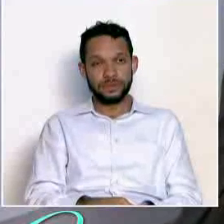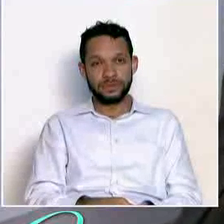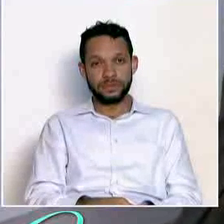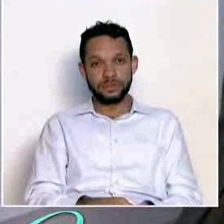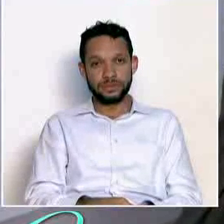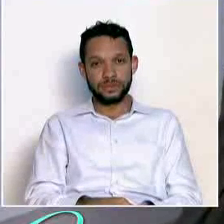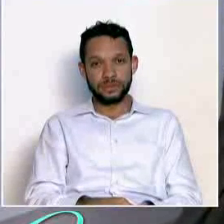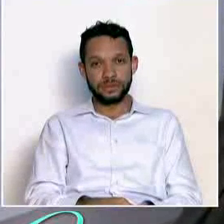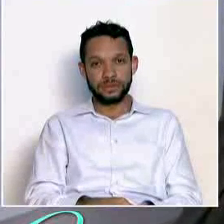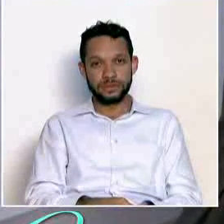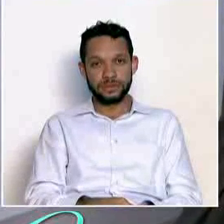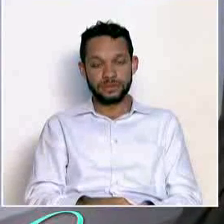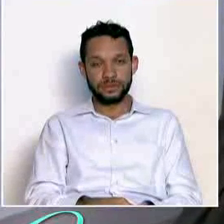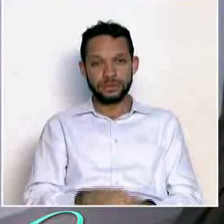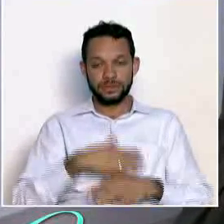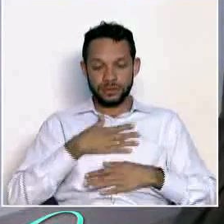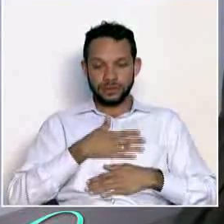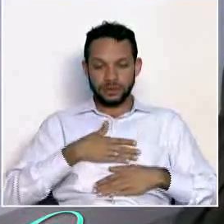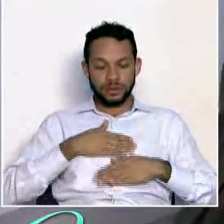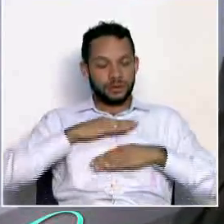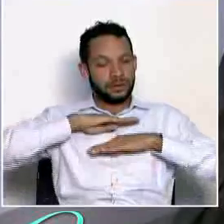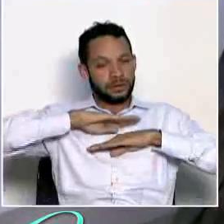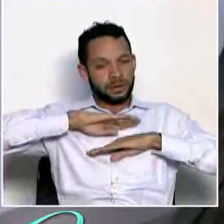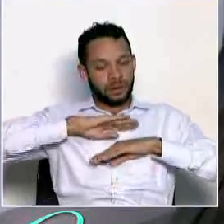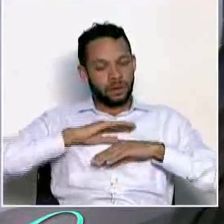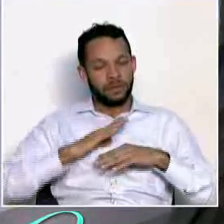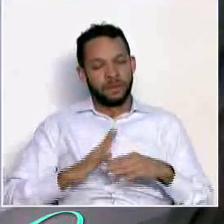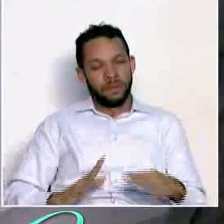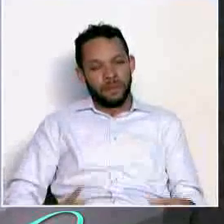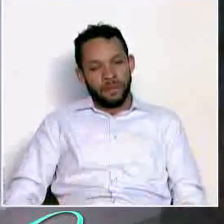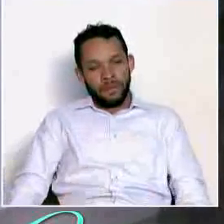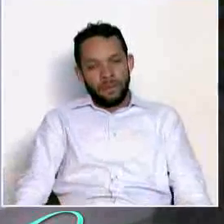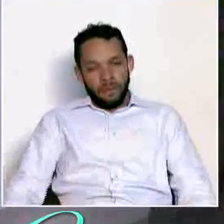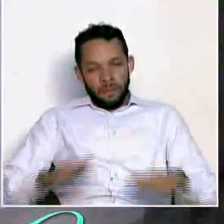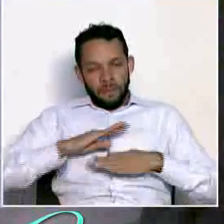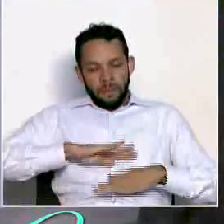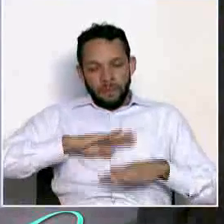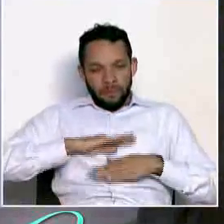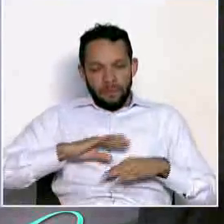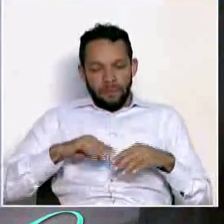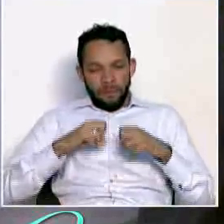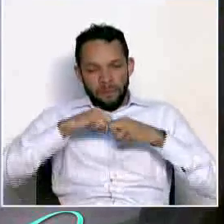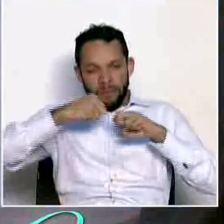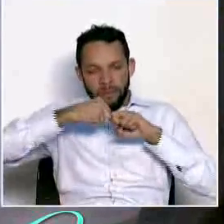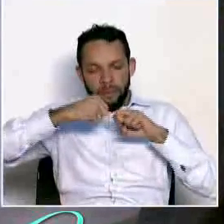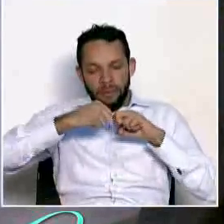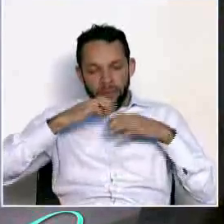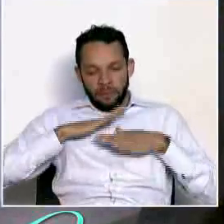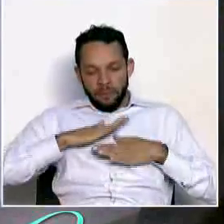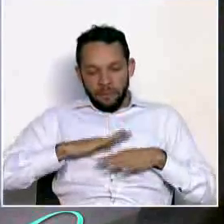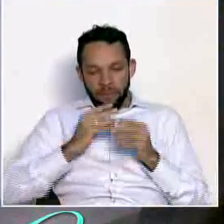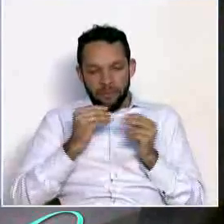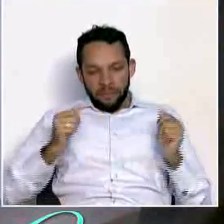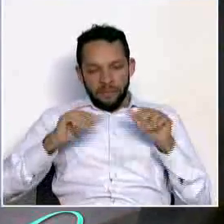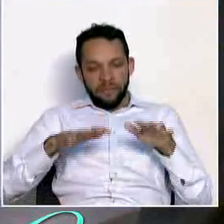Ahora relaja completamente los músculos del cuerpo, completamente sueltos,